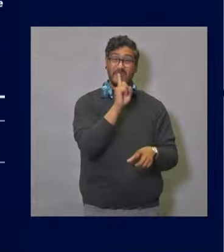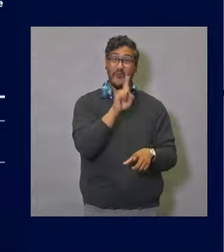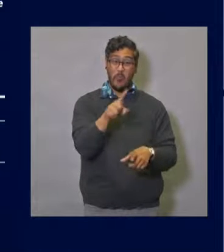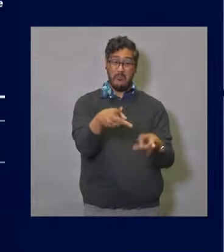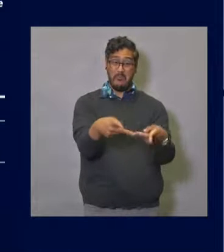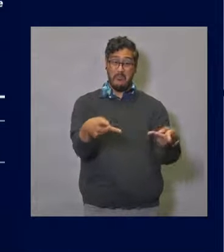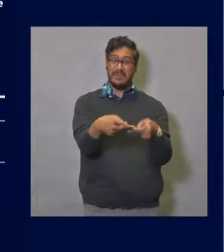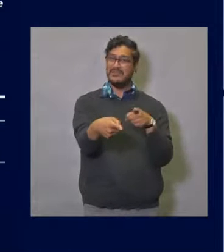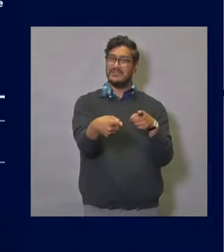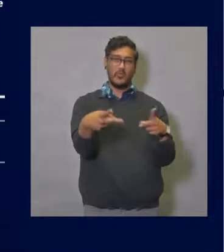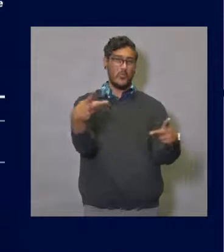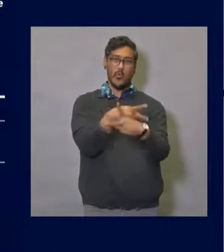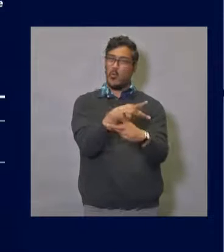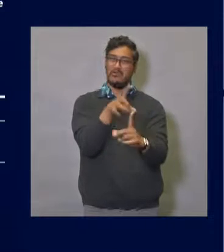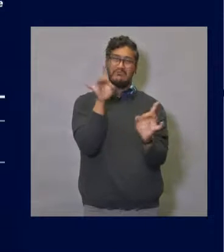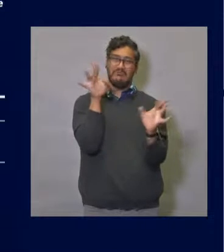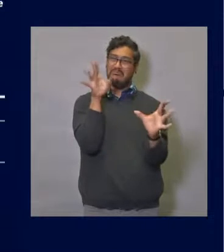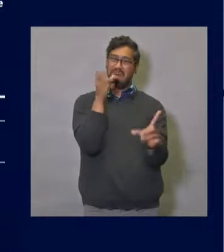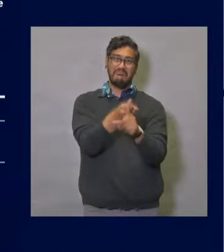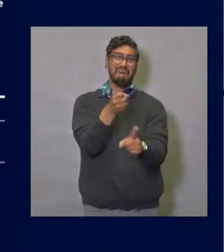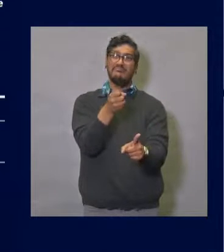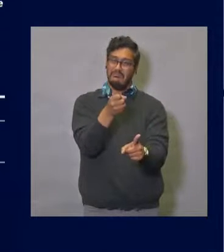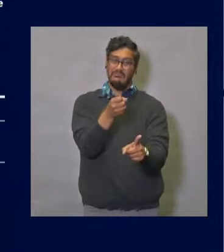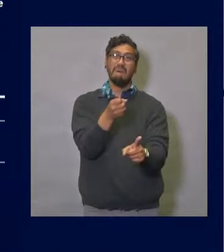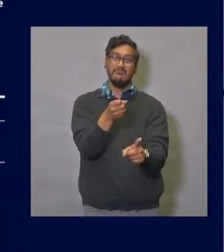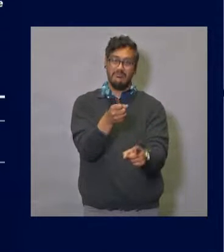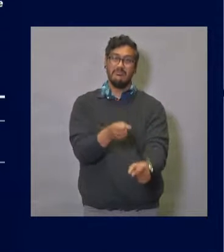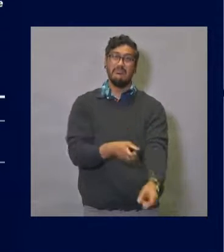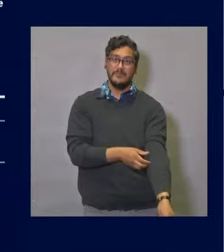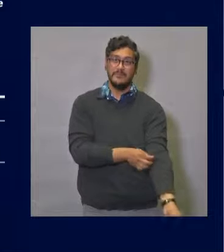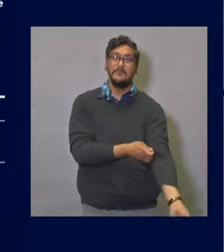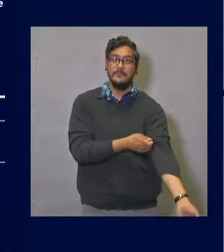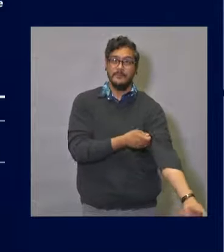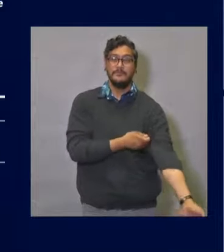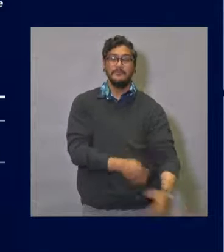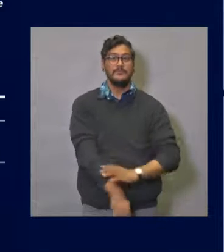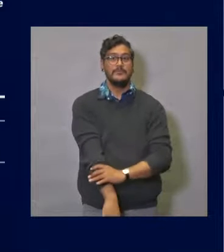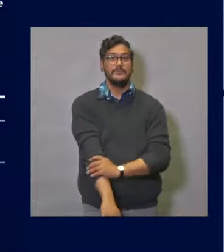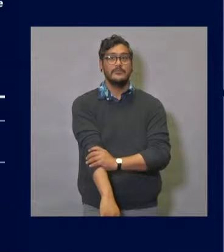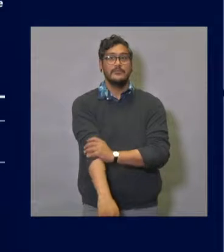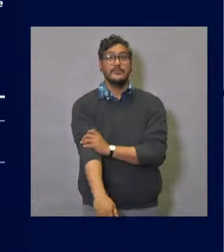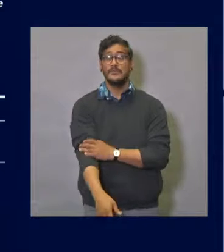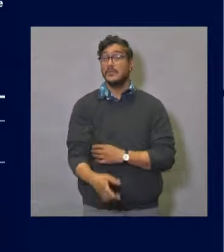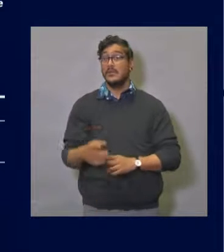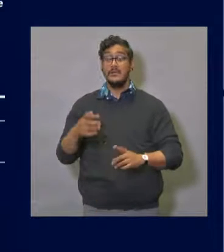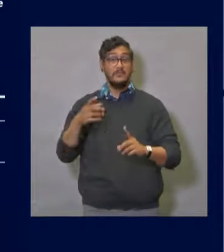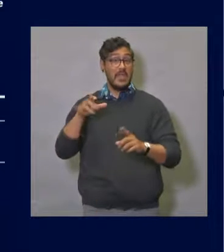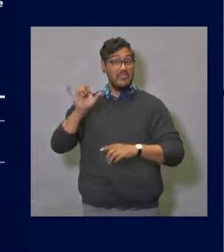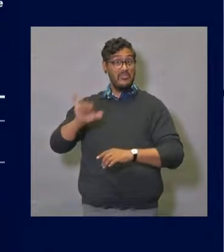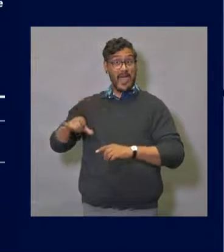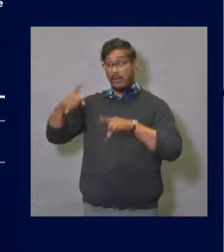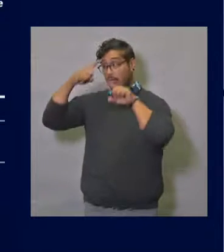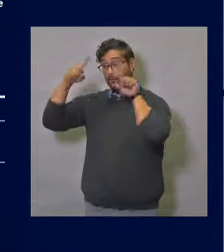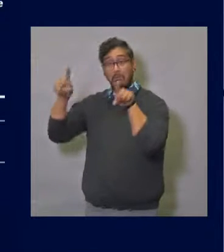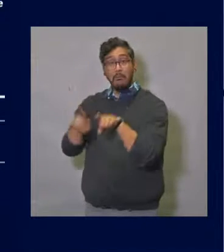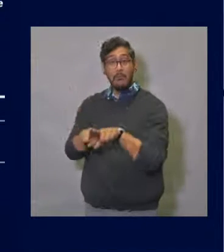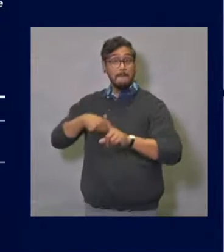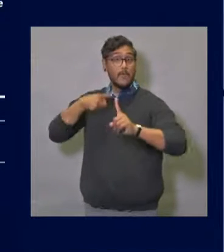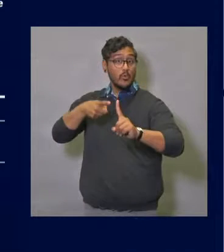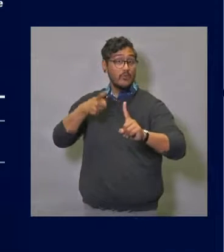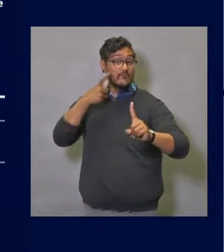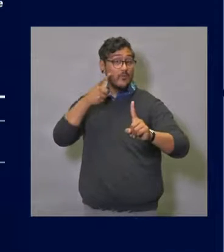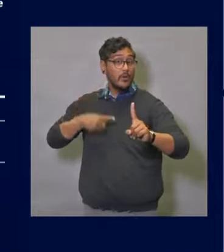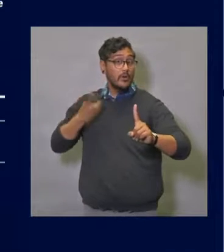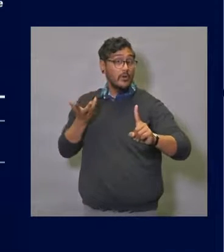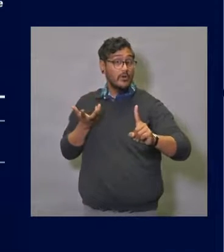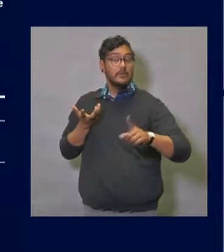afectadas y con más bajas tasas de vacunación. El objetivo de este acuerdo es mantener la supervisión local